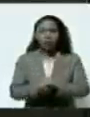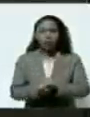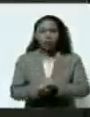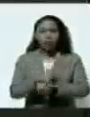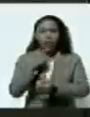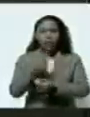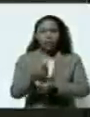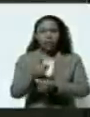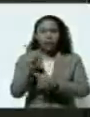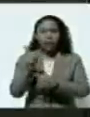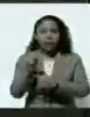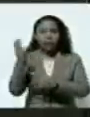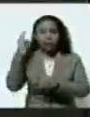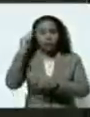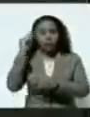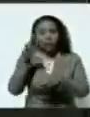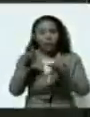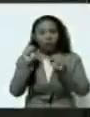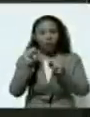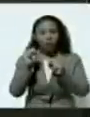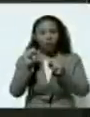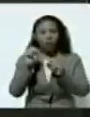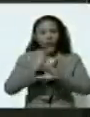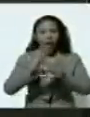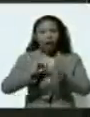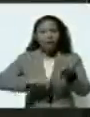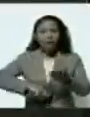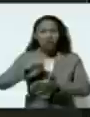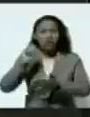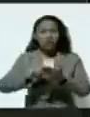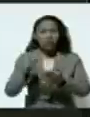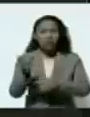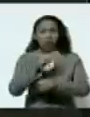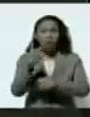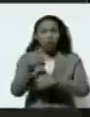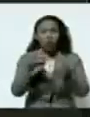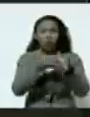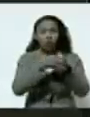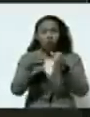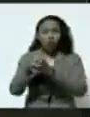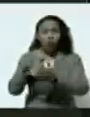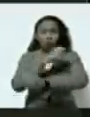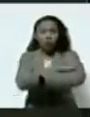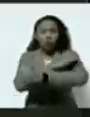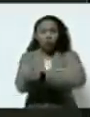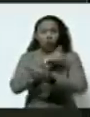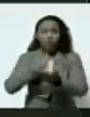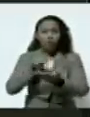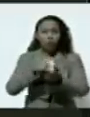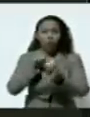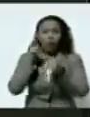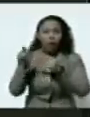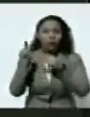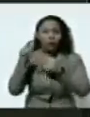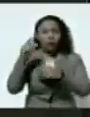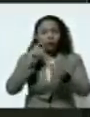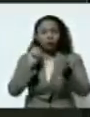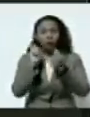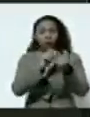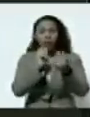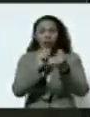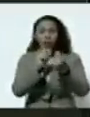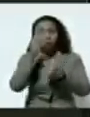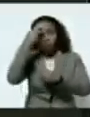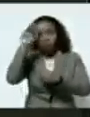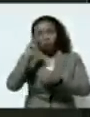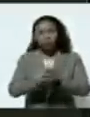decir, ese memorando de entendimiento que fue firmado entre esos sectores de la oposición que participaron en el diálogo de